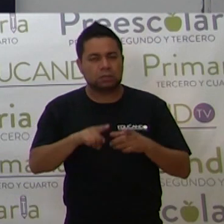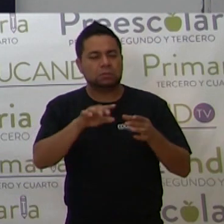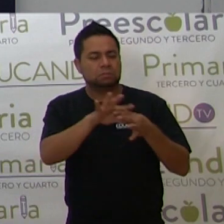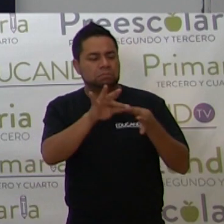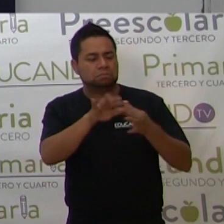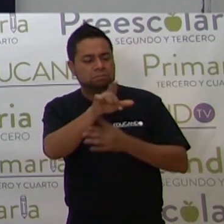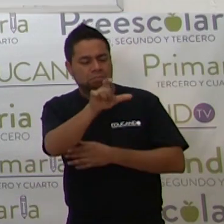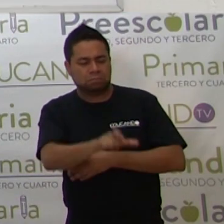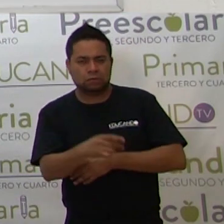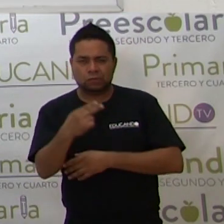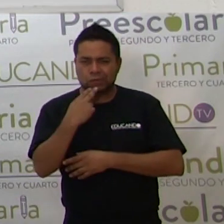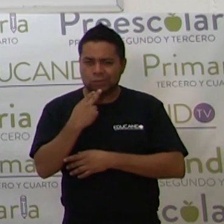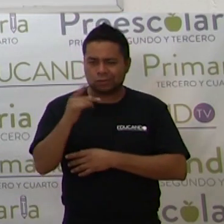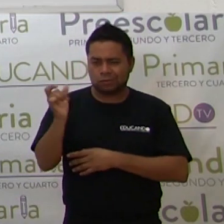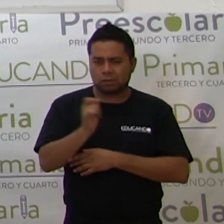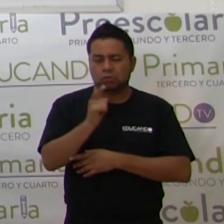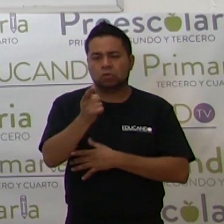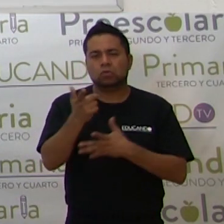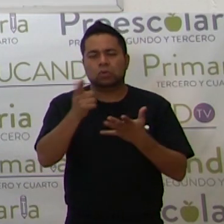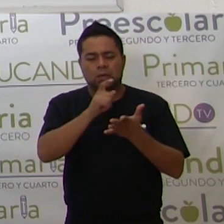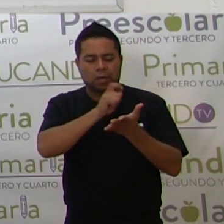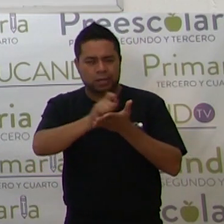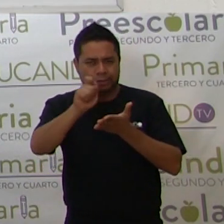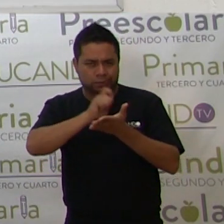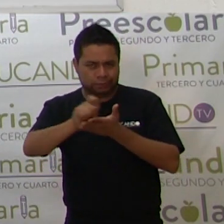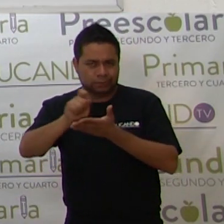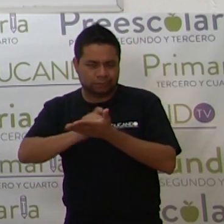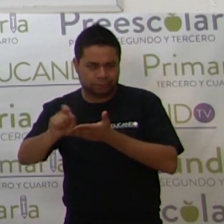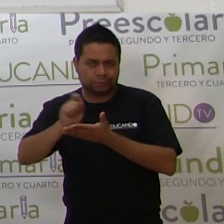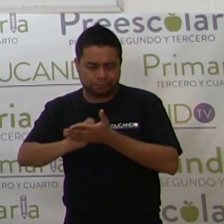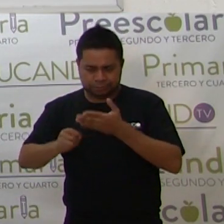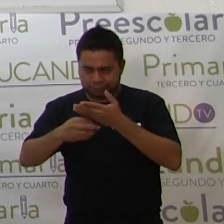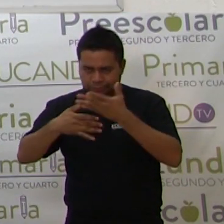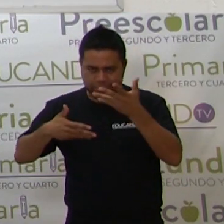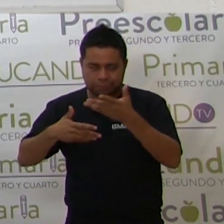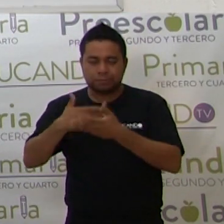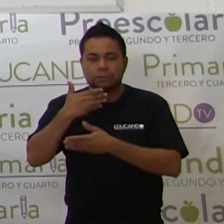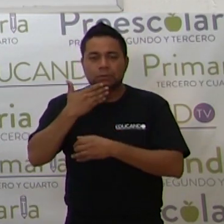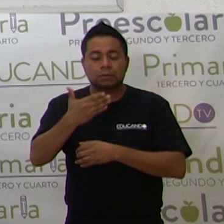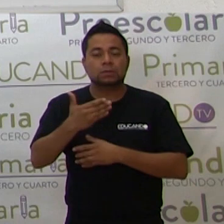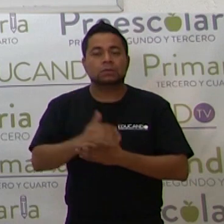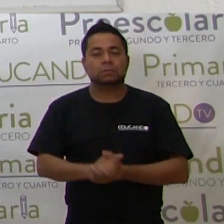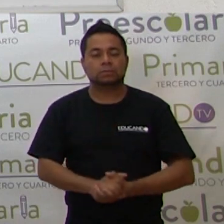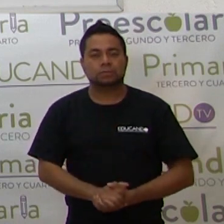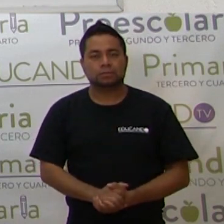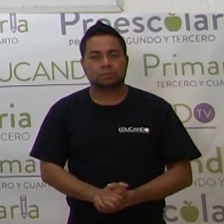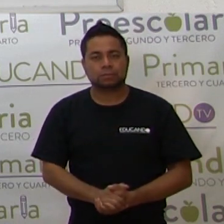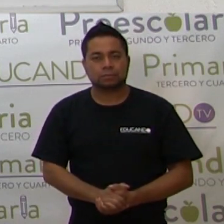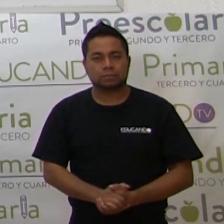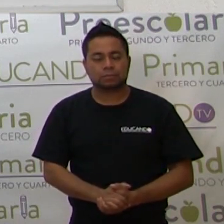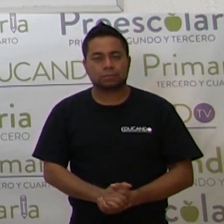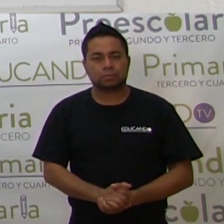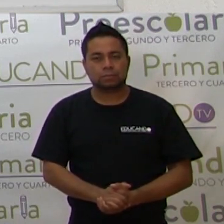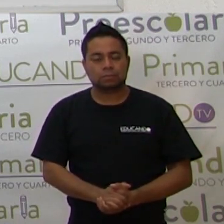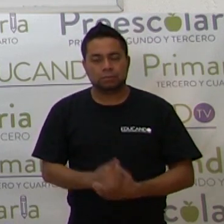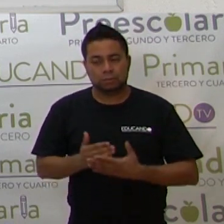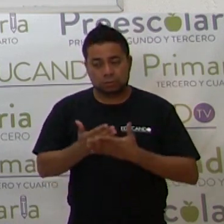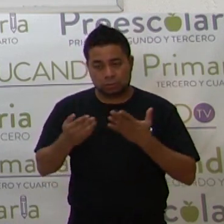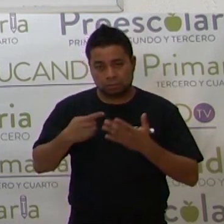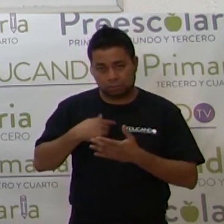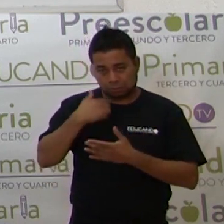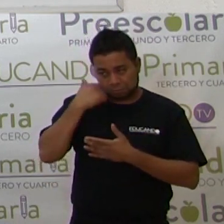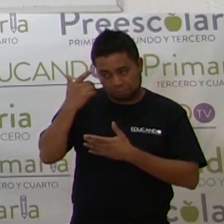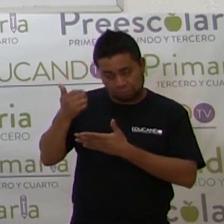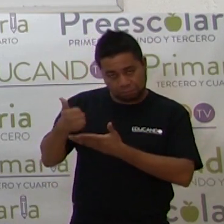utilizando cuando nosotros realicemos nuestros textos descriptivos. Muy bien, niños y niñas. Ahora, quiero que me